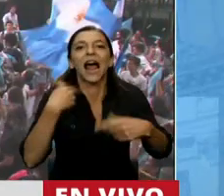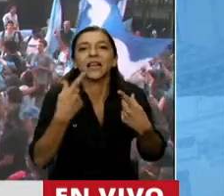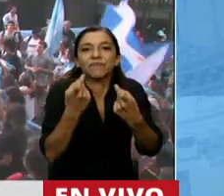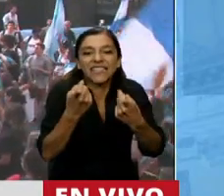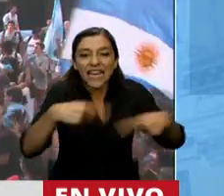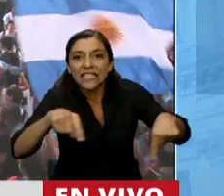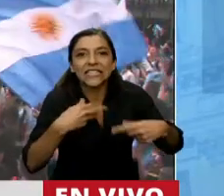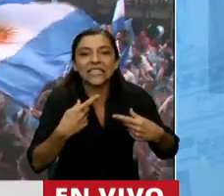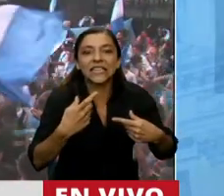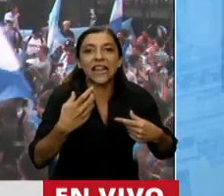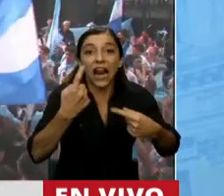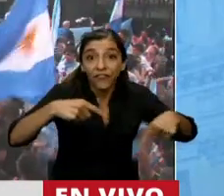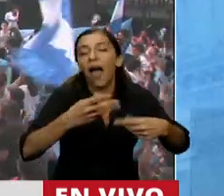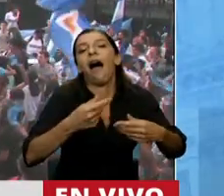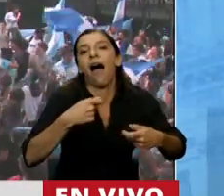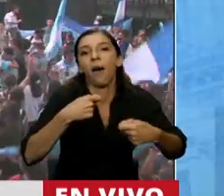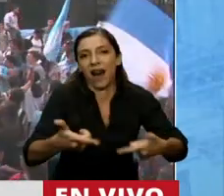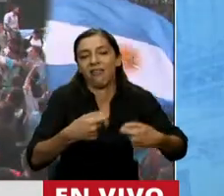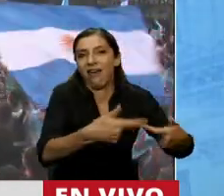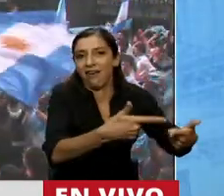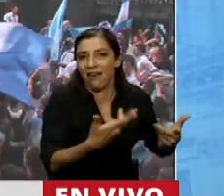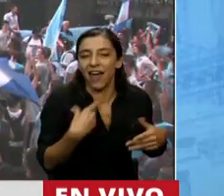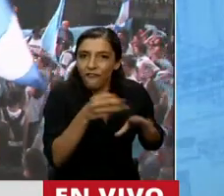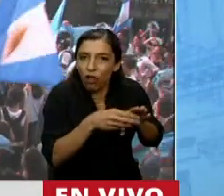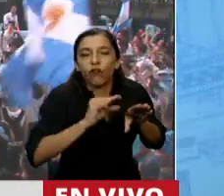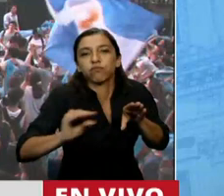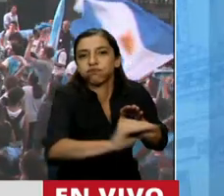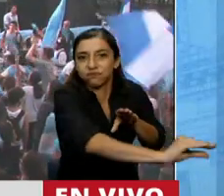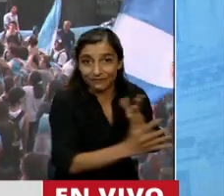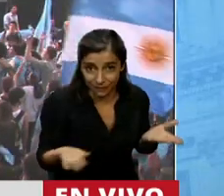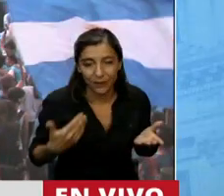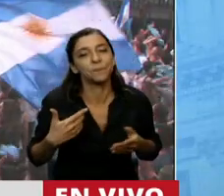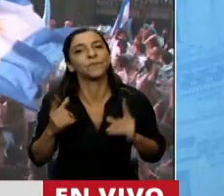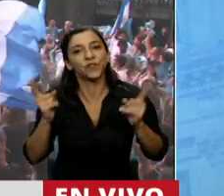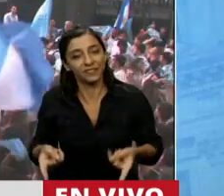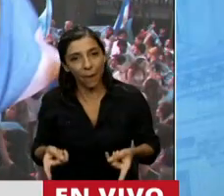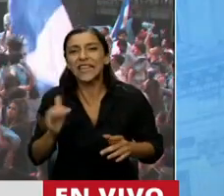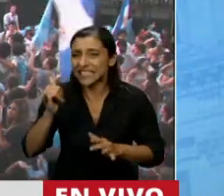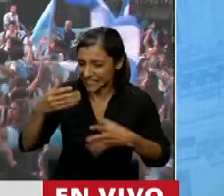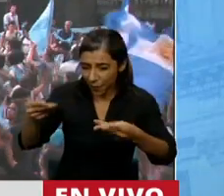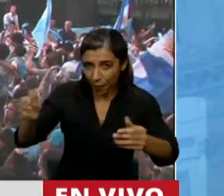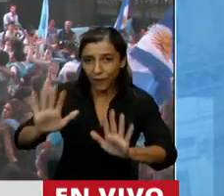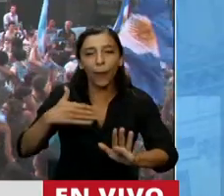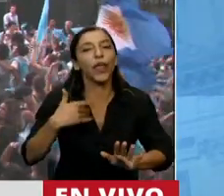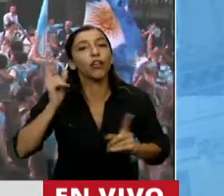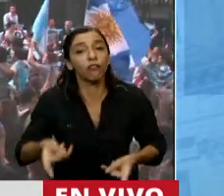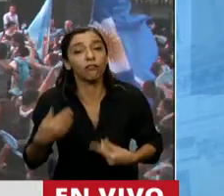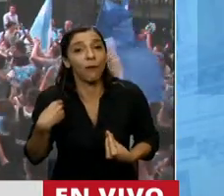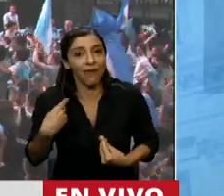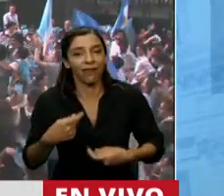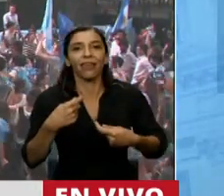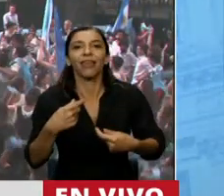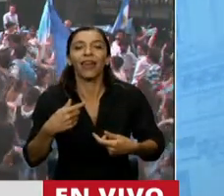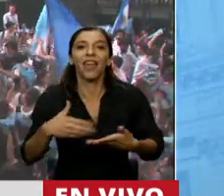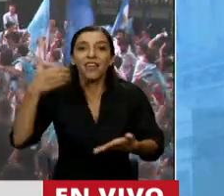además, sí, cómo vaya no, cerrando, sí, cómo favor. No. Y que además el tema de los costos en salud, claro, para la